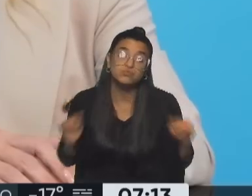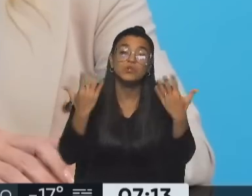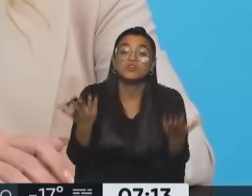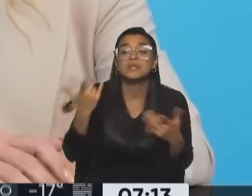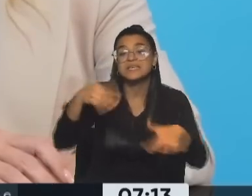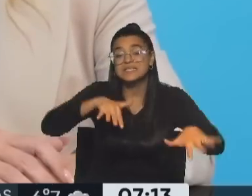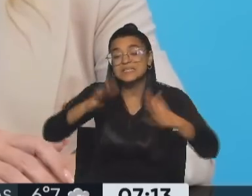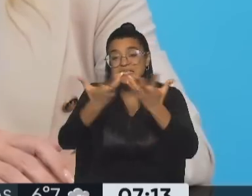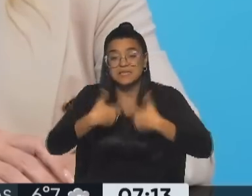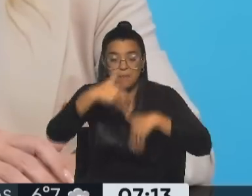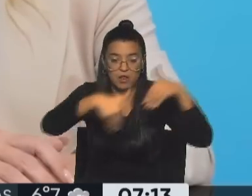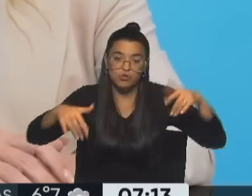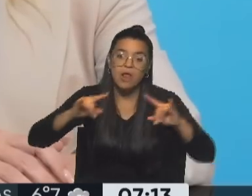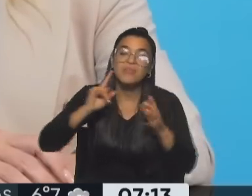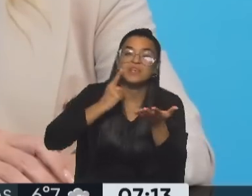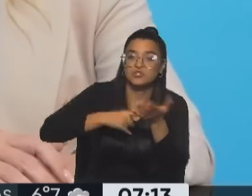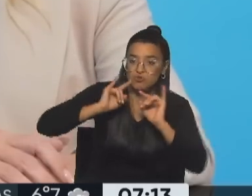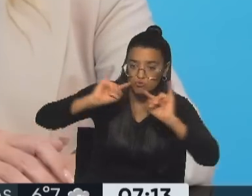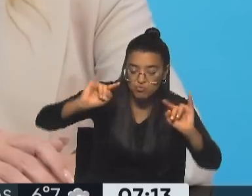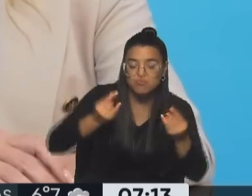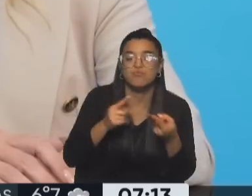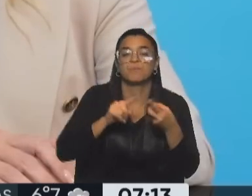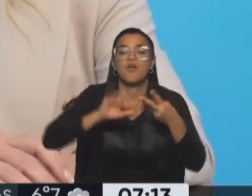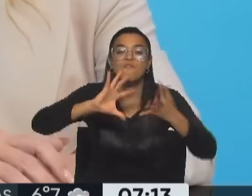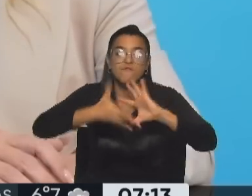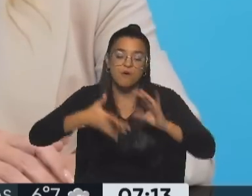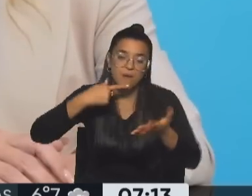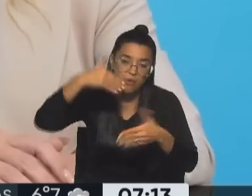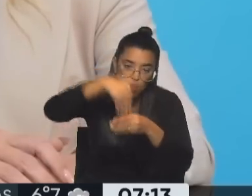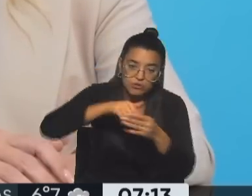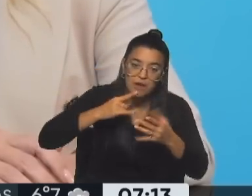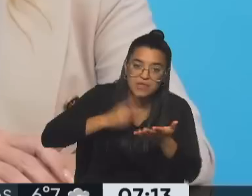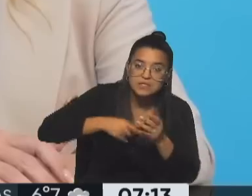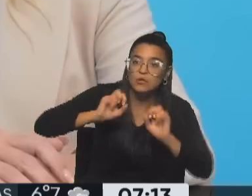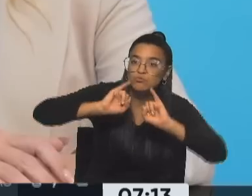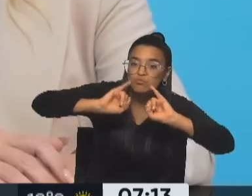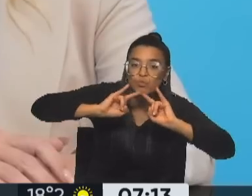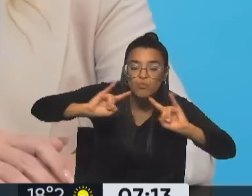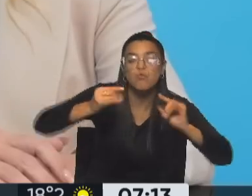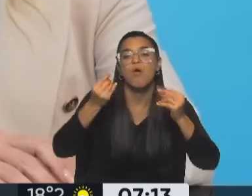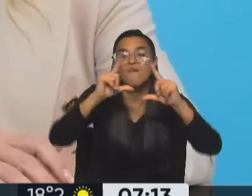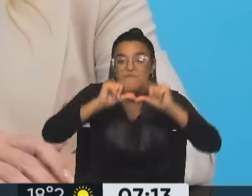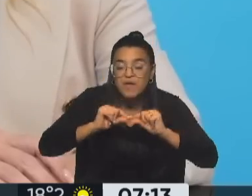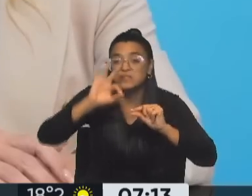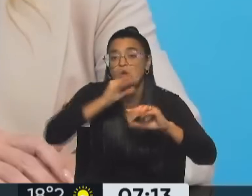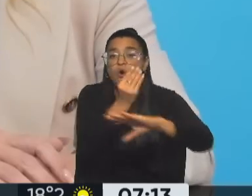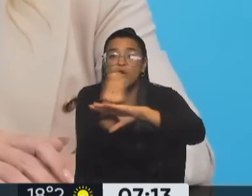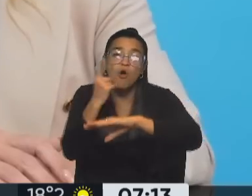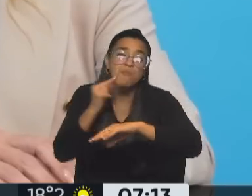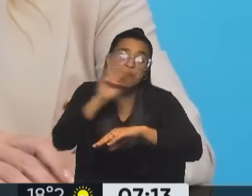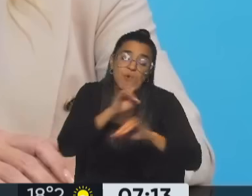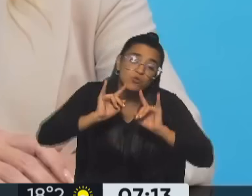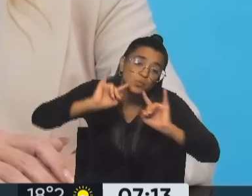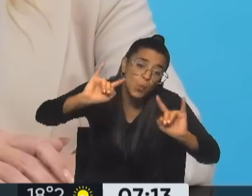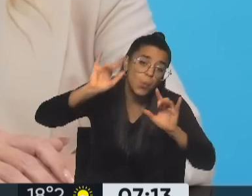su sistema electoral, su forma de votar, la fecha y sobre sus candidatos o candidatas.